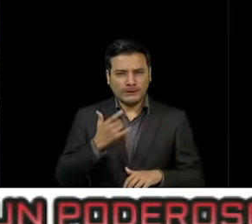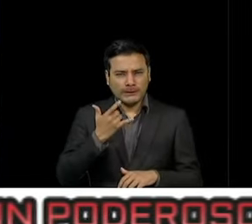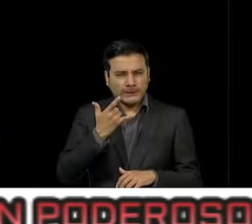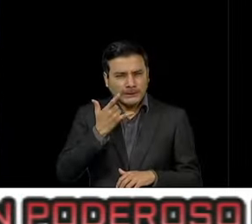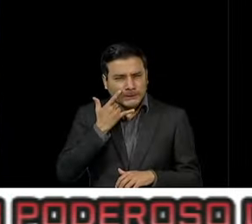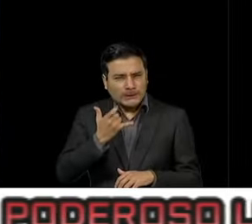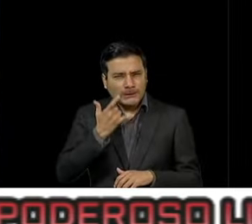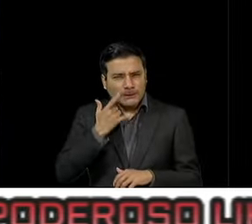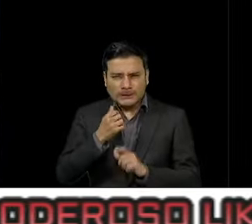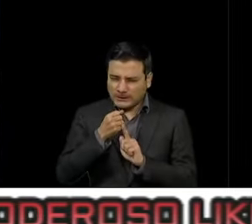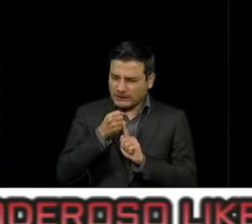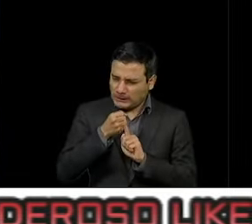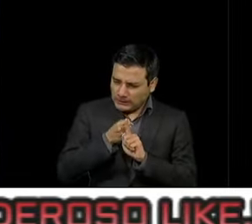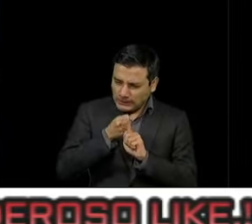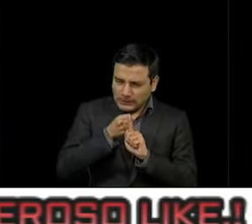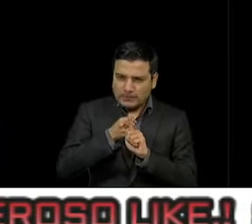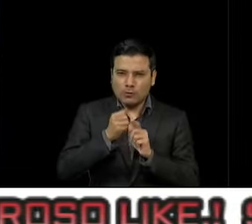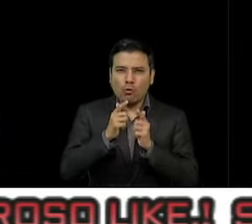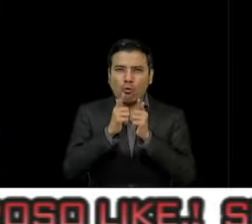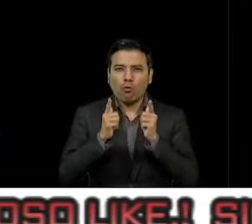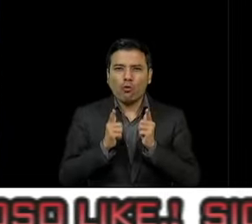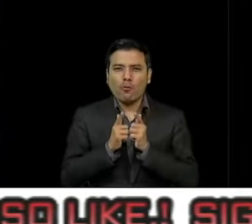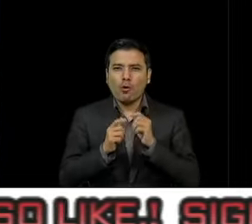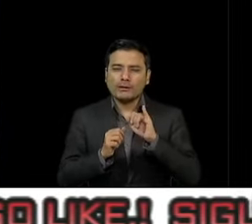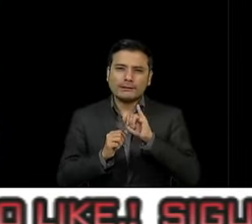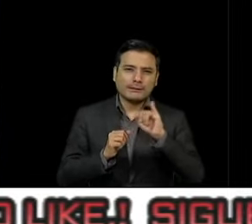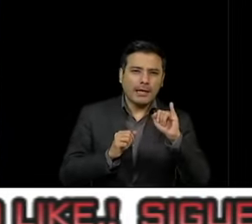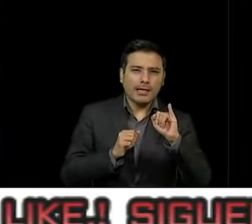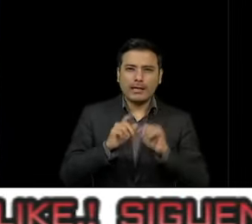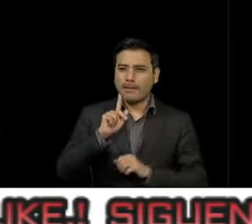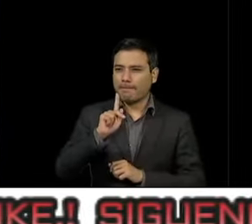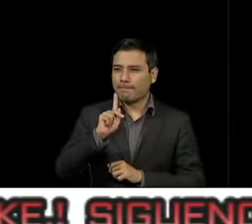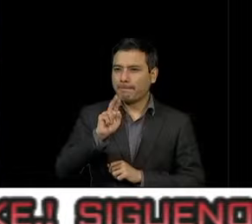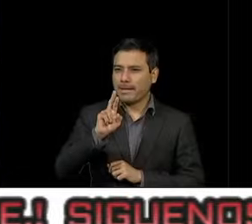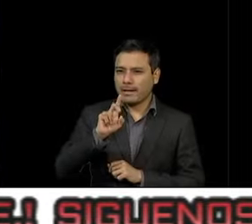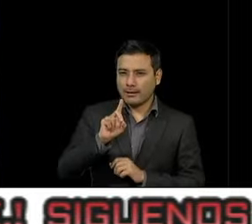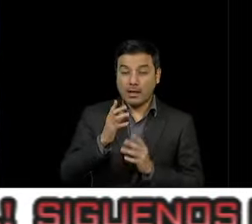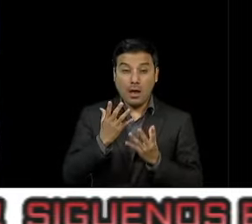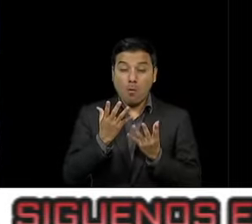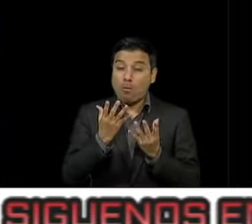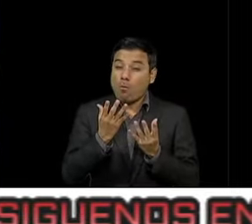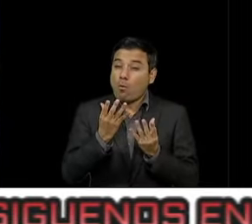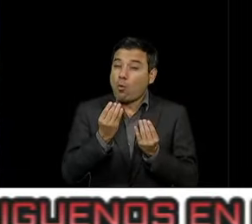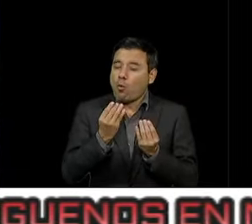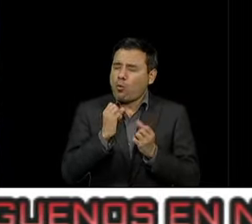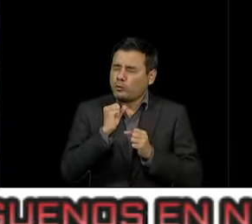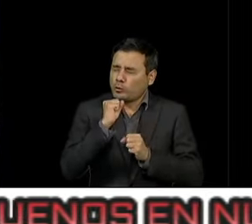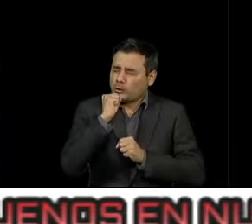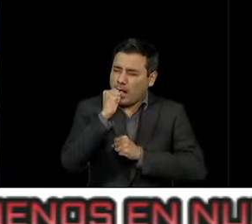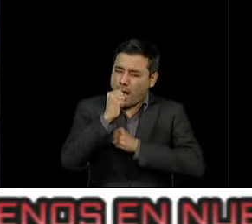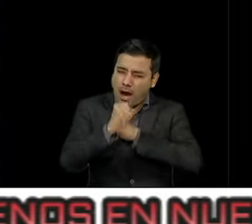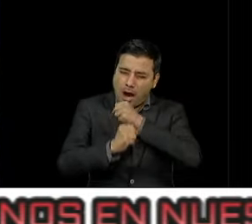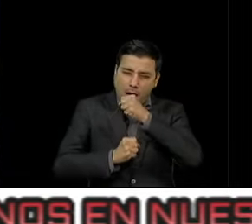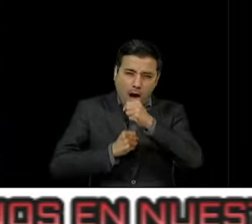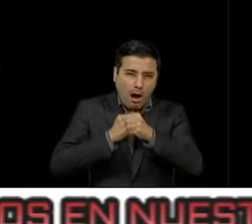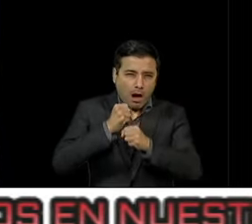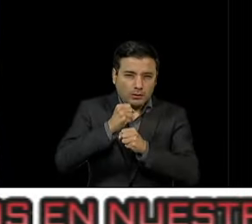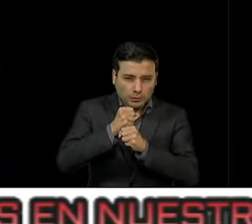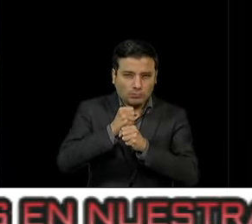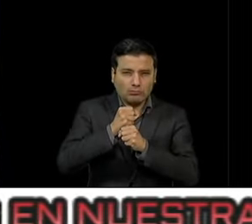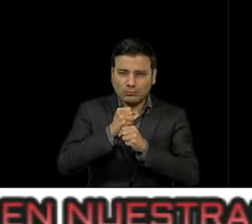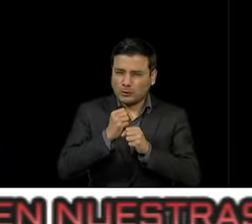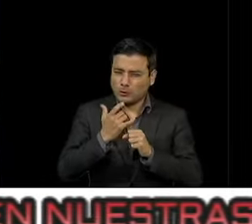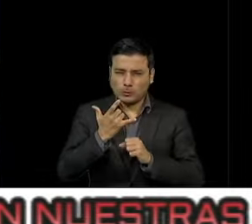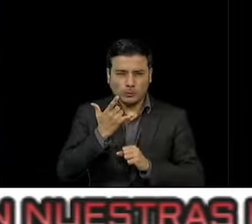la izquierda y del PRD a lo largo de muchos años, tengo que decirlo, ha sido la construcción de este Instituto